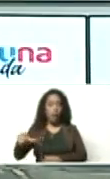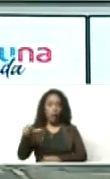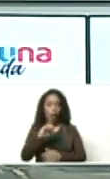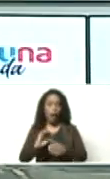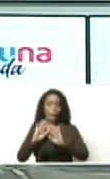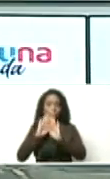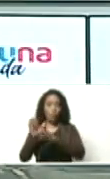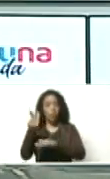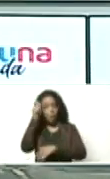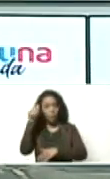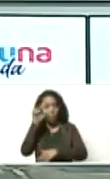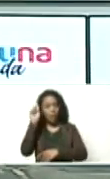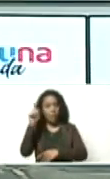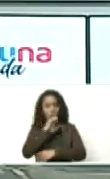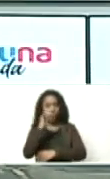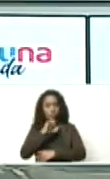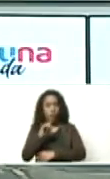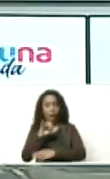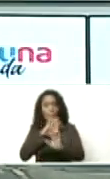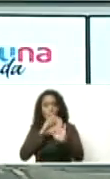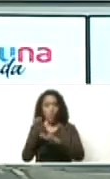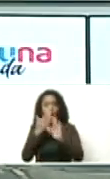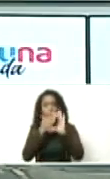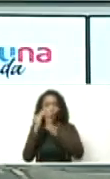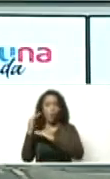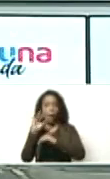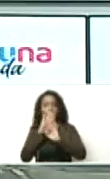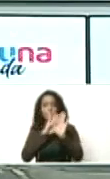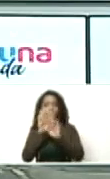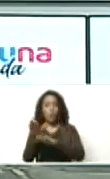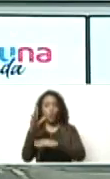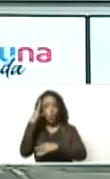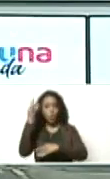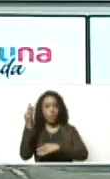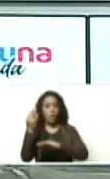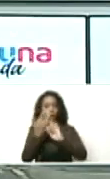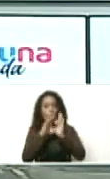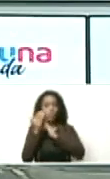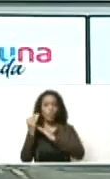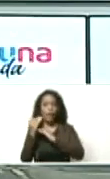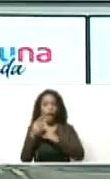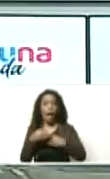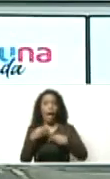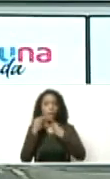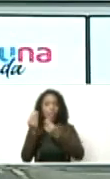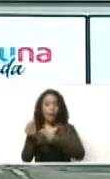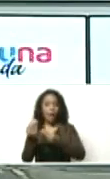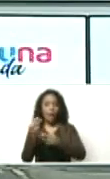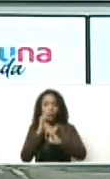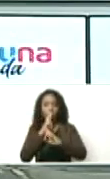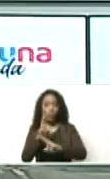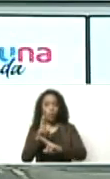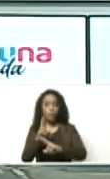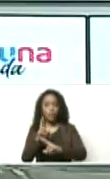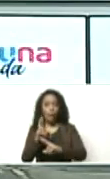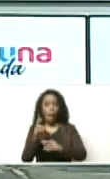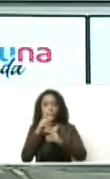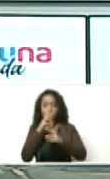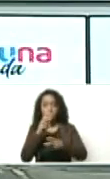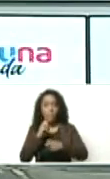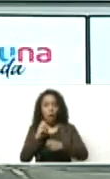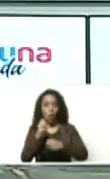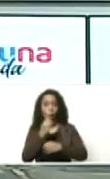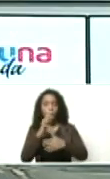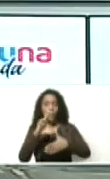al pueblo del Zulia, apoyar a las comunas, apoyar a los consejos comunales, darle recursos. Banco Bicentenario de las